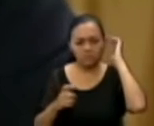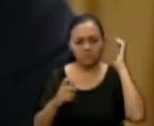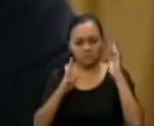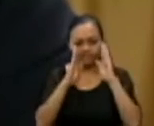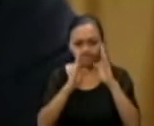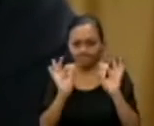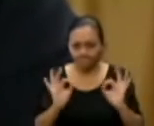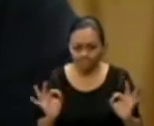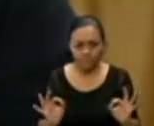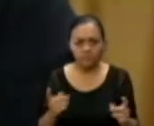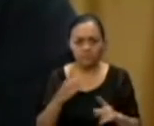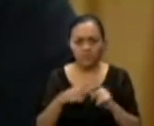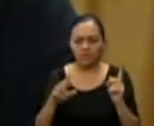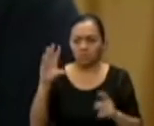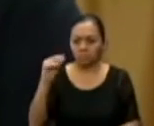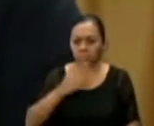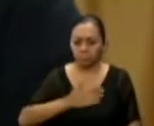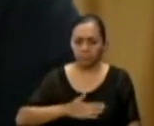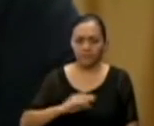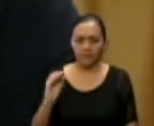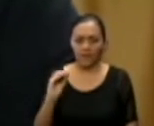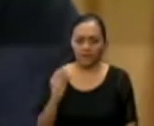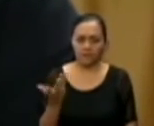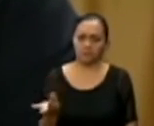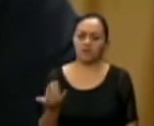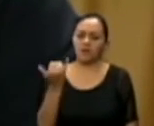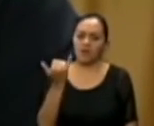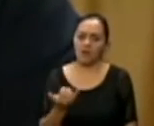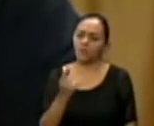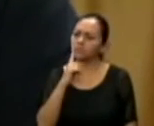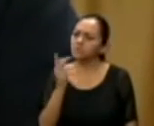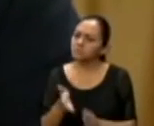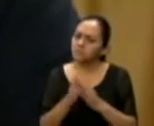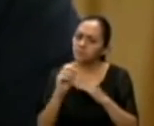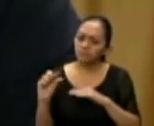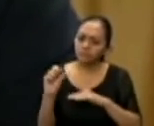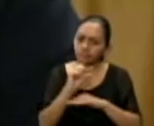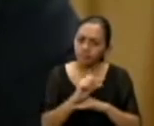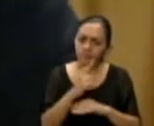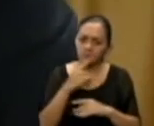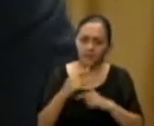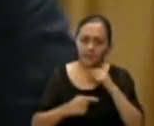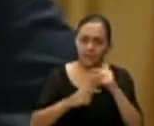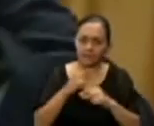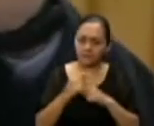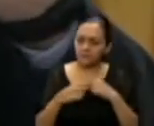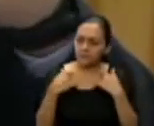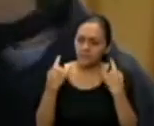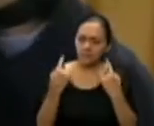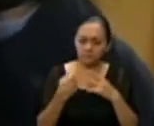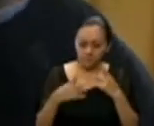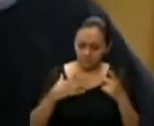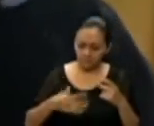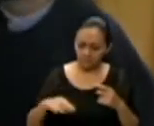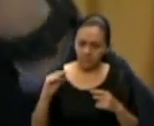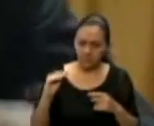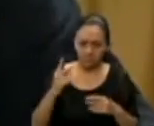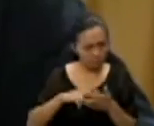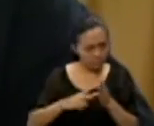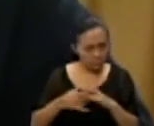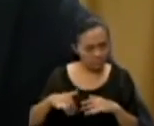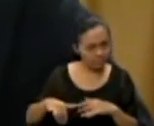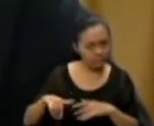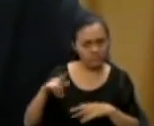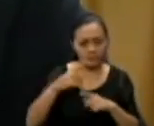y no había luto ahora que se les pide pagar un poquito más a los herederos ricos hoy se ponen de luto será luto eterna